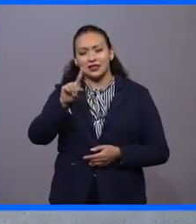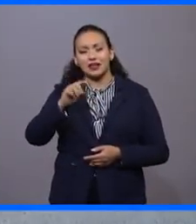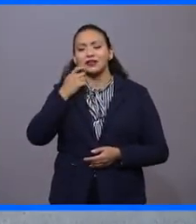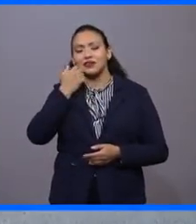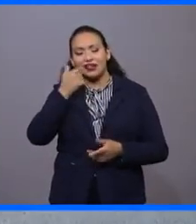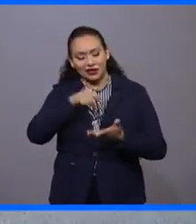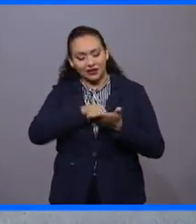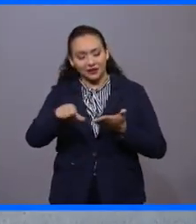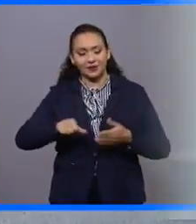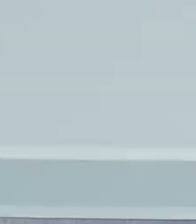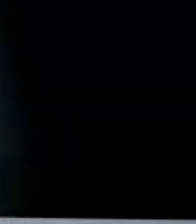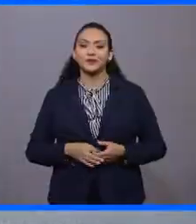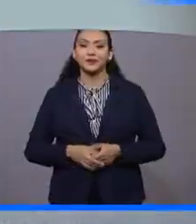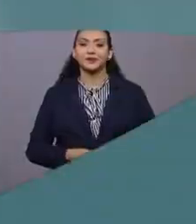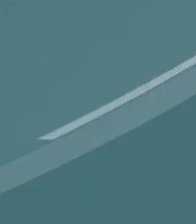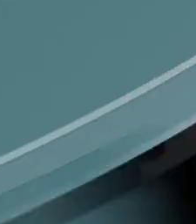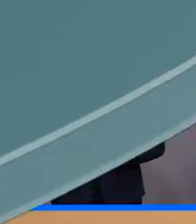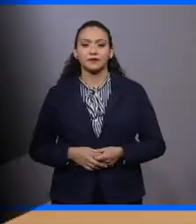mencionado.